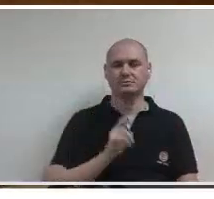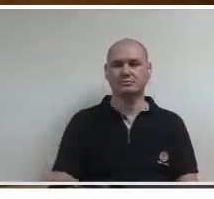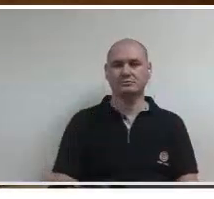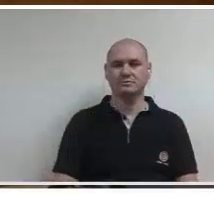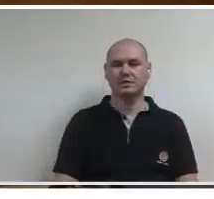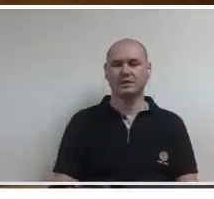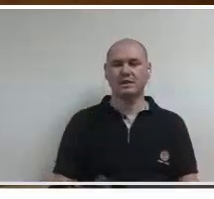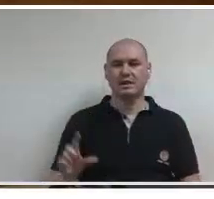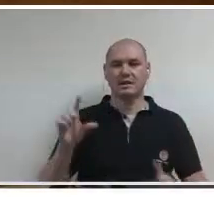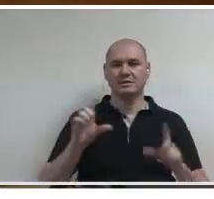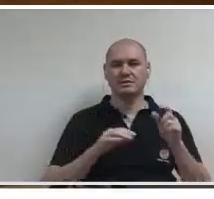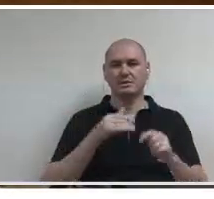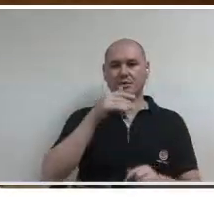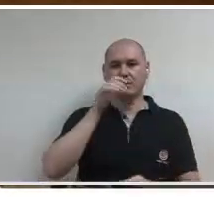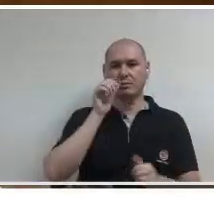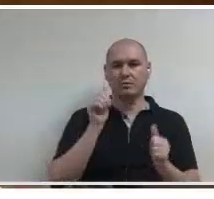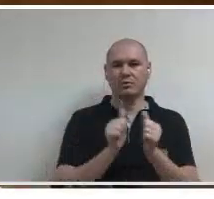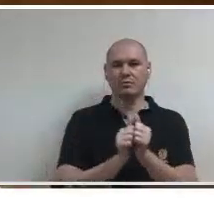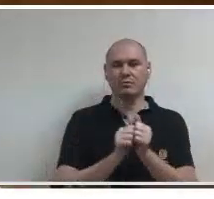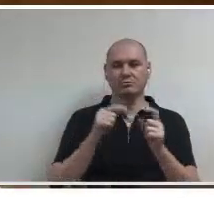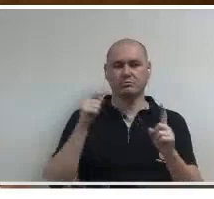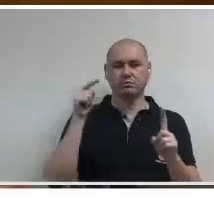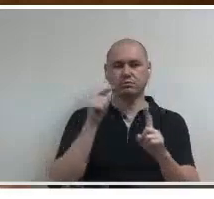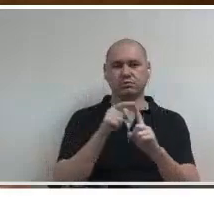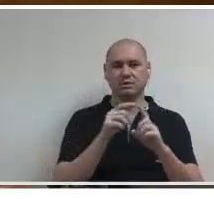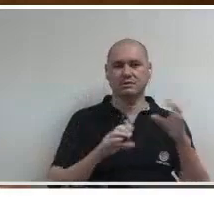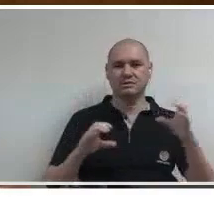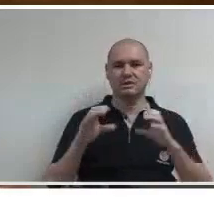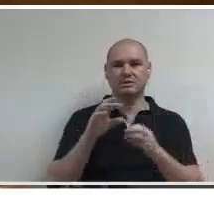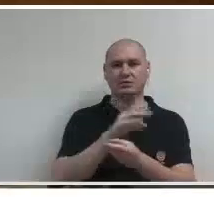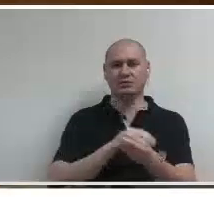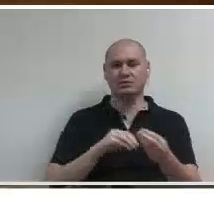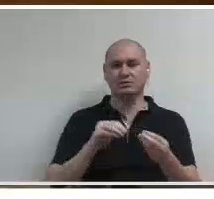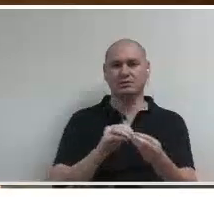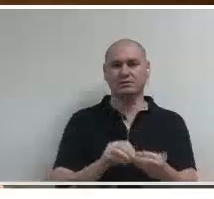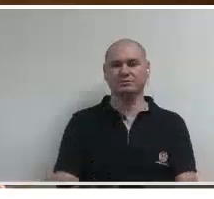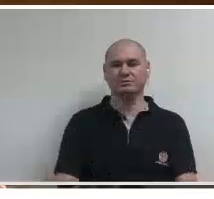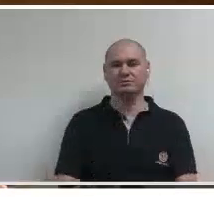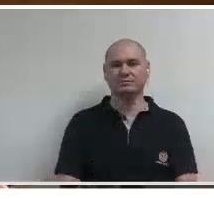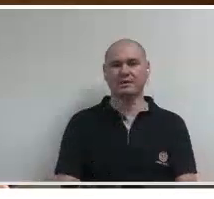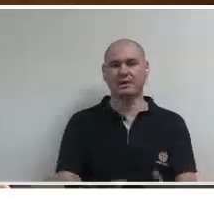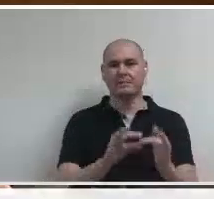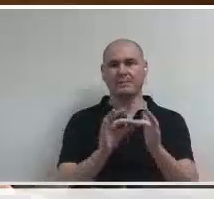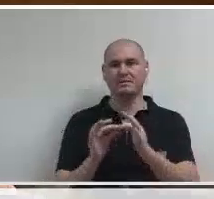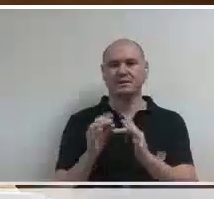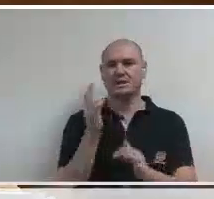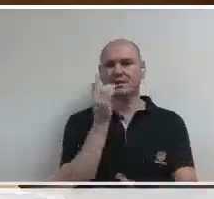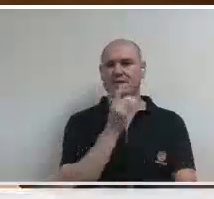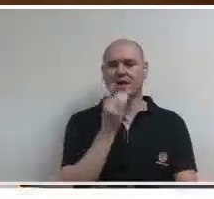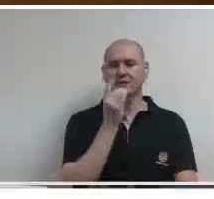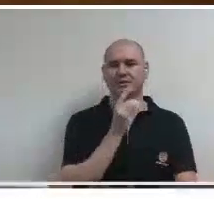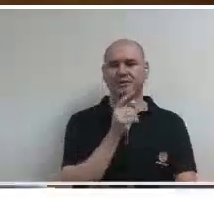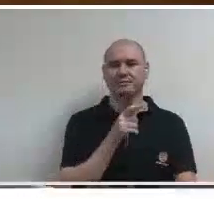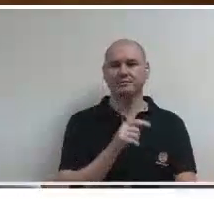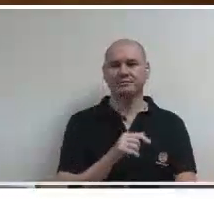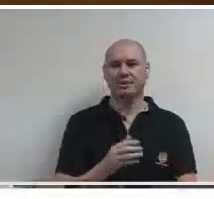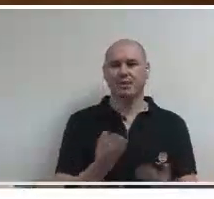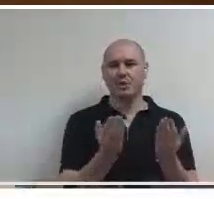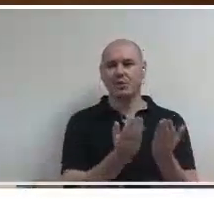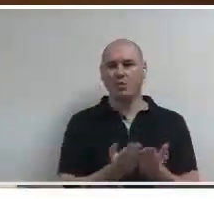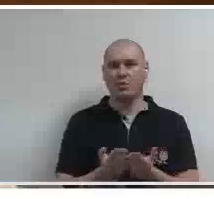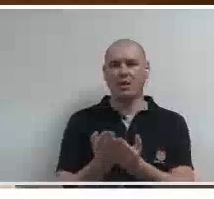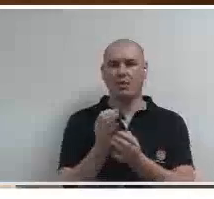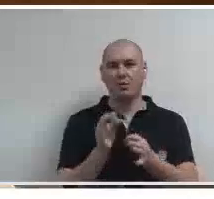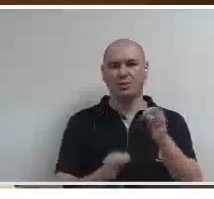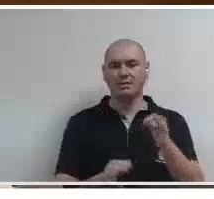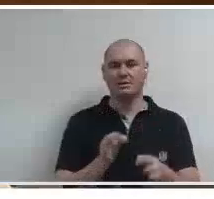licenciado en Ciencia de la Educación, licenciado en Ciencia de la Educación, énfasis Ciencias Sociales, especialista didáctica